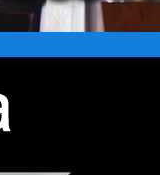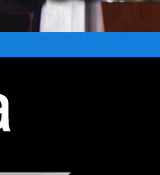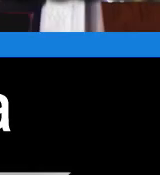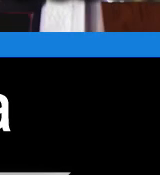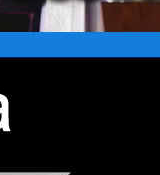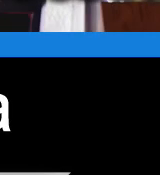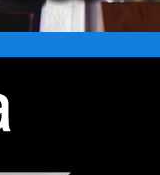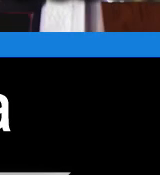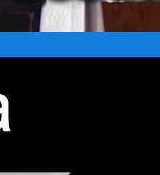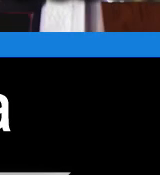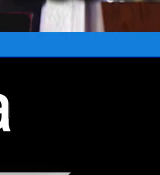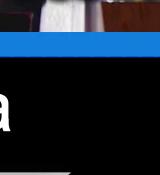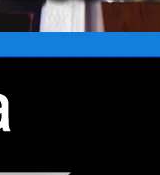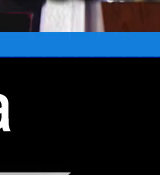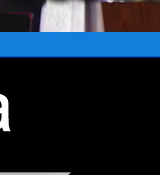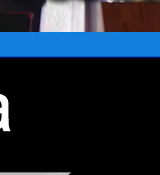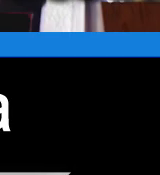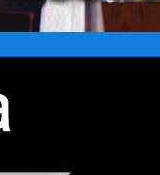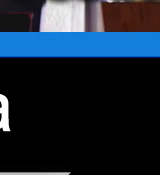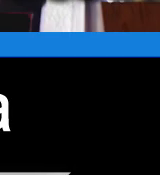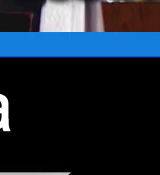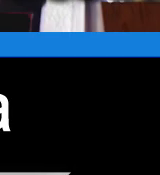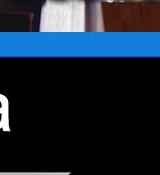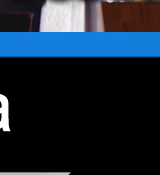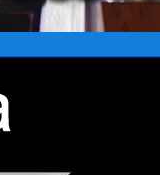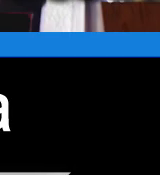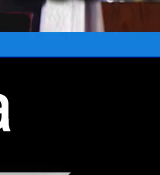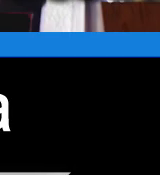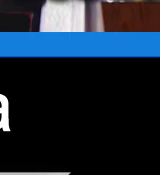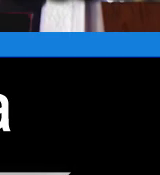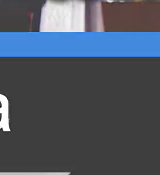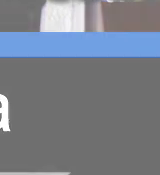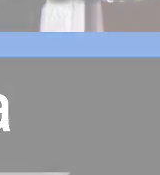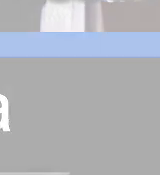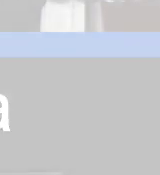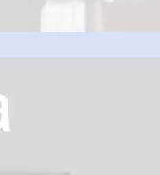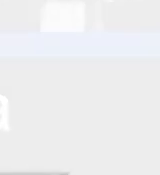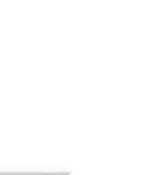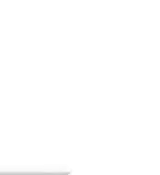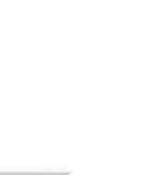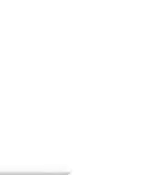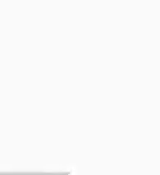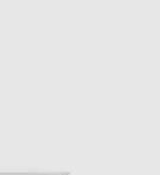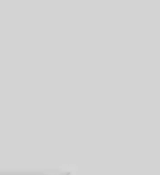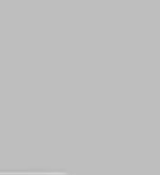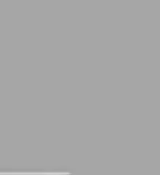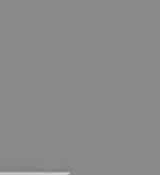Ya estás informado. No olvides darle like a este video, comparte y suscríbete a Escucha Diario.